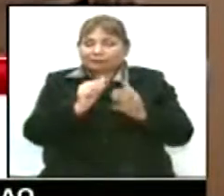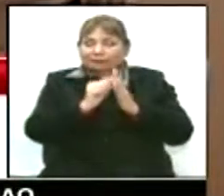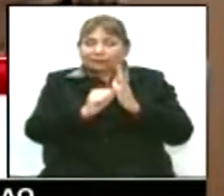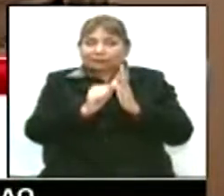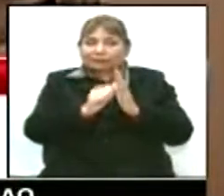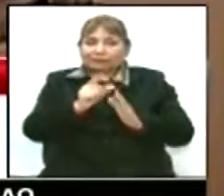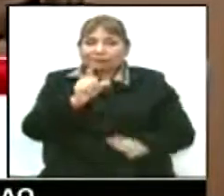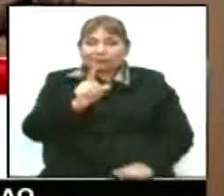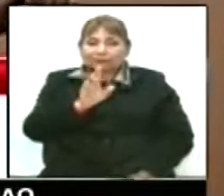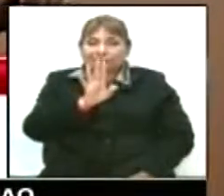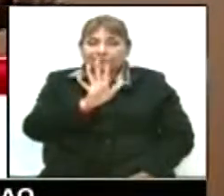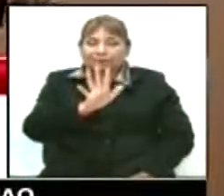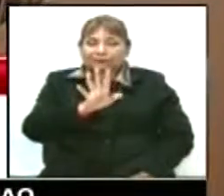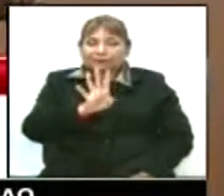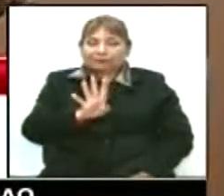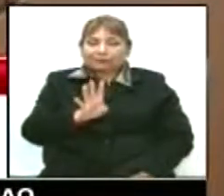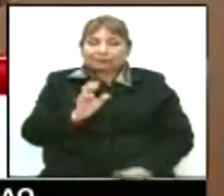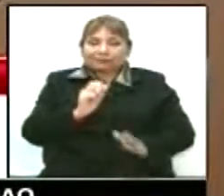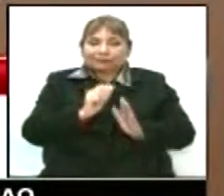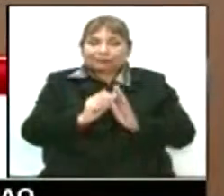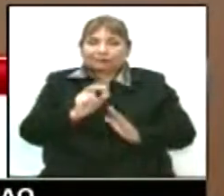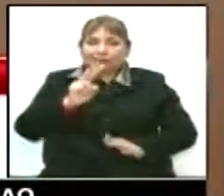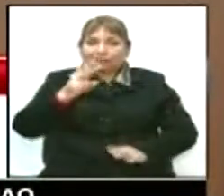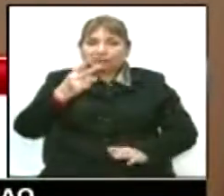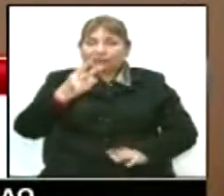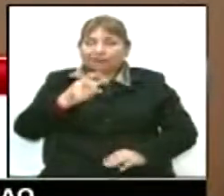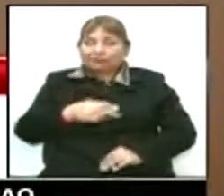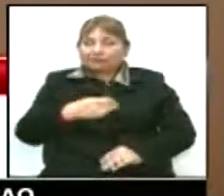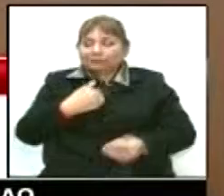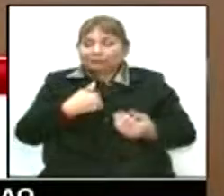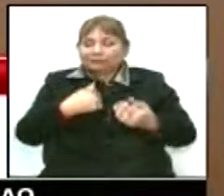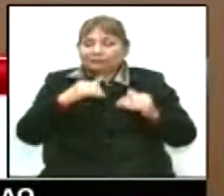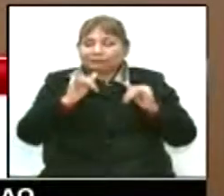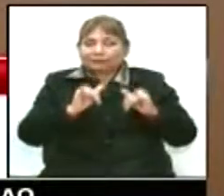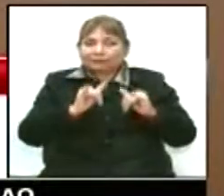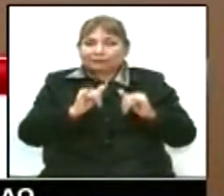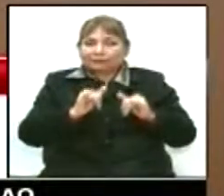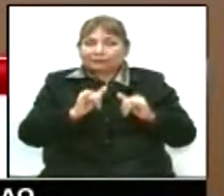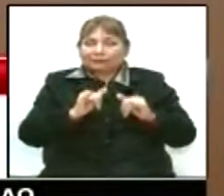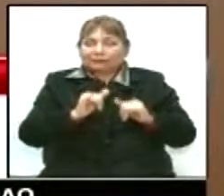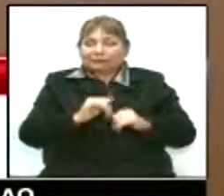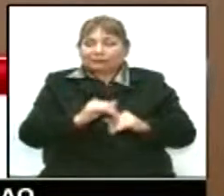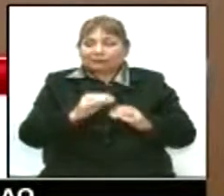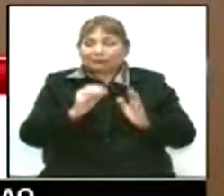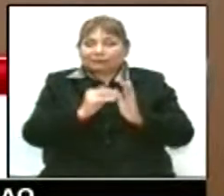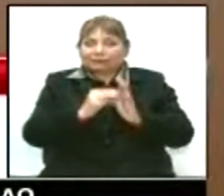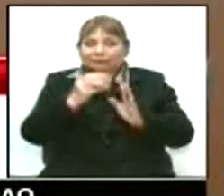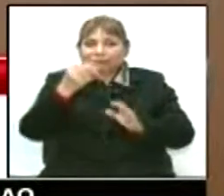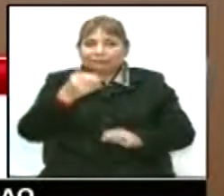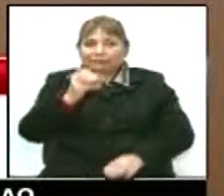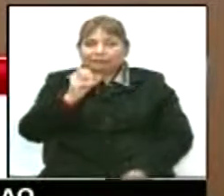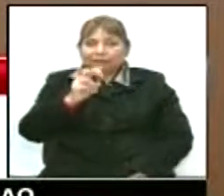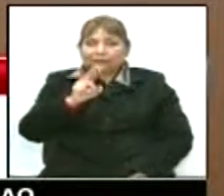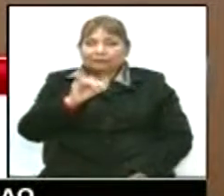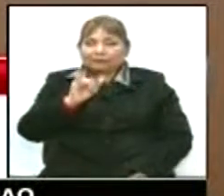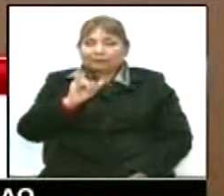artículo 154, inciso segundo, tiene que mantenerse el texto original